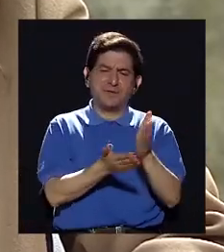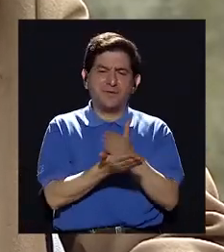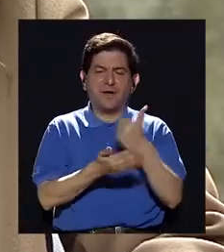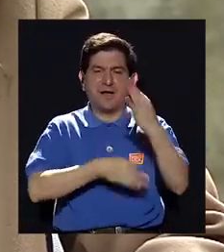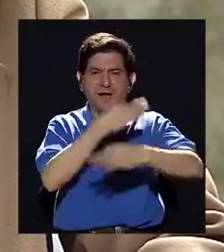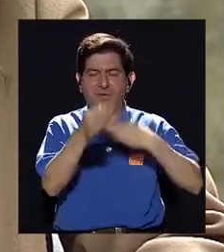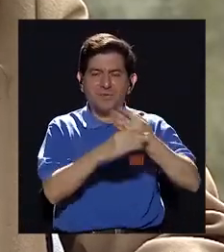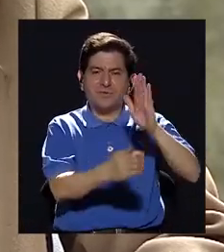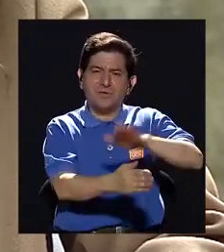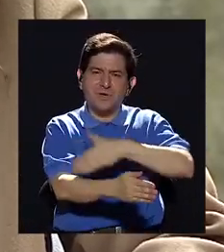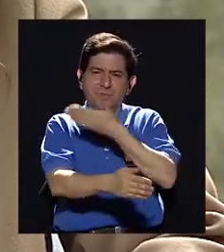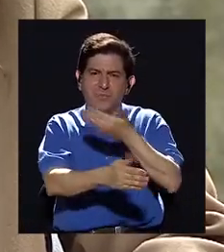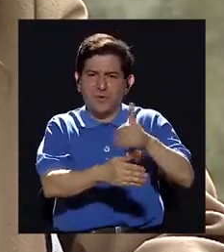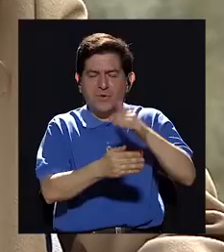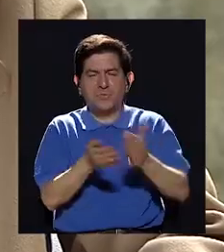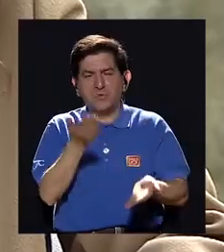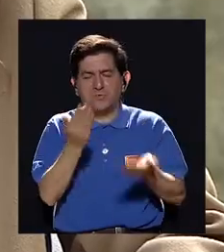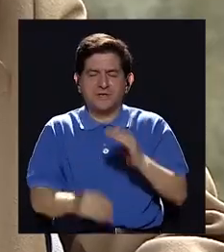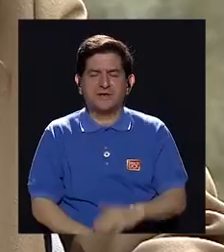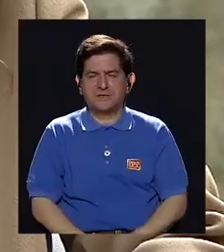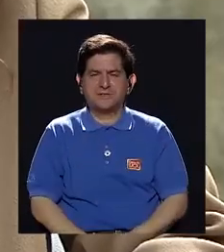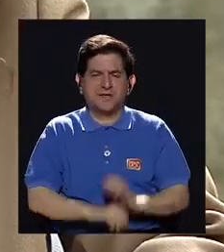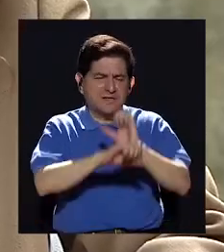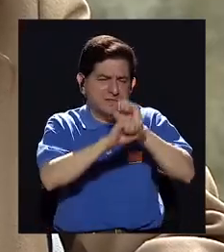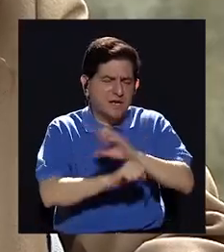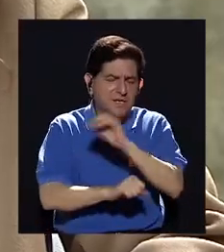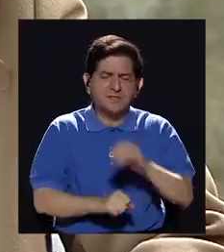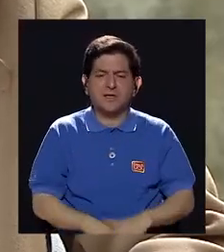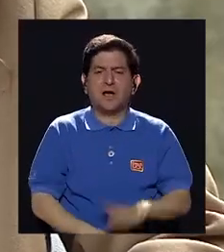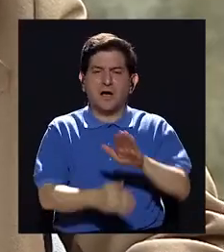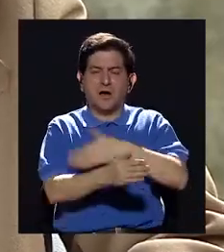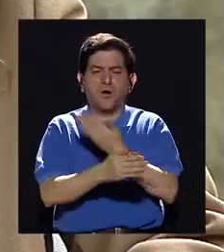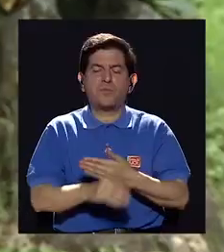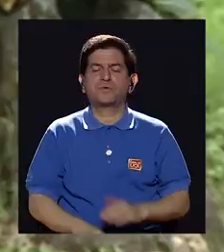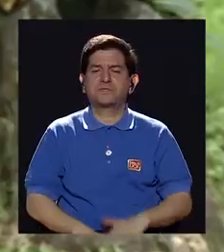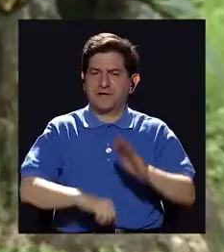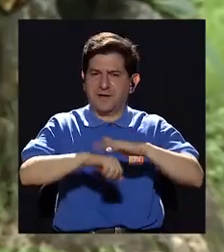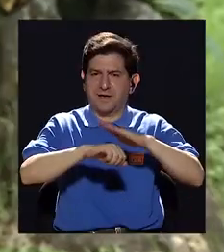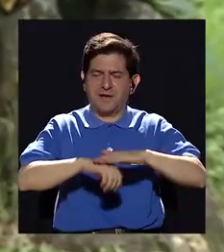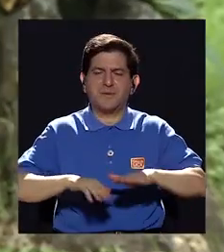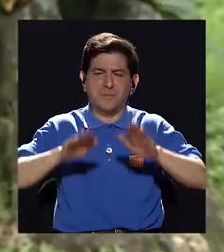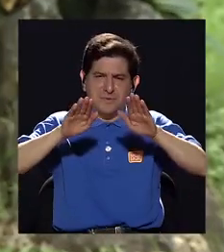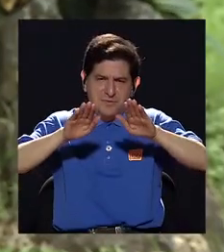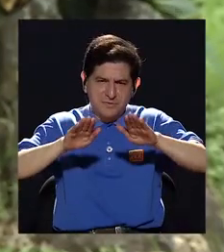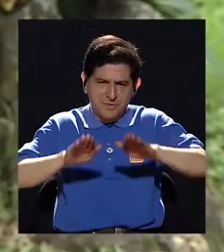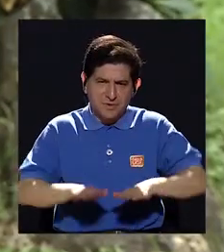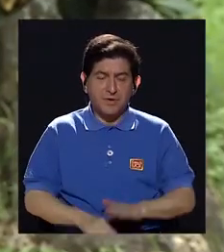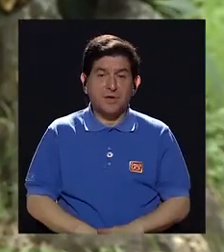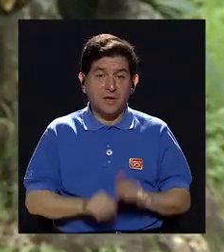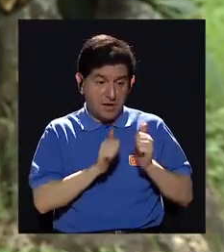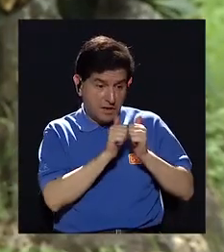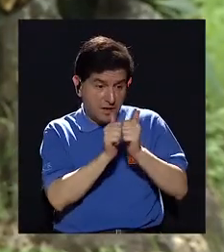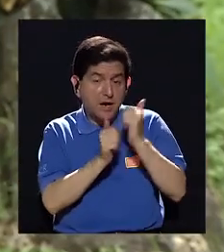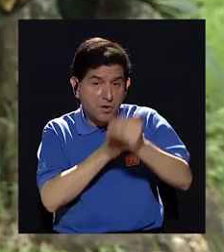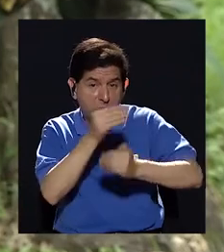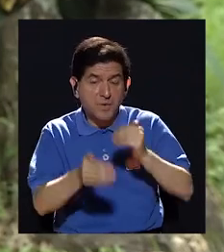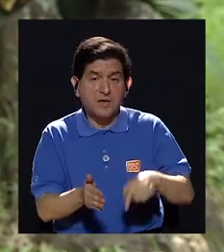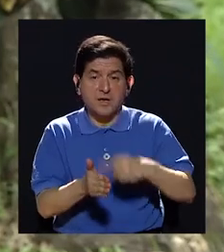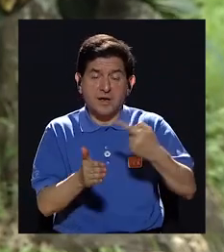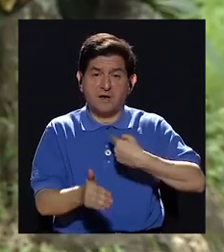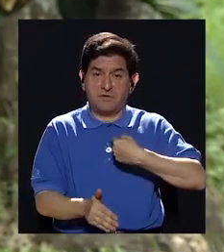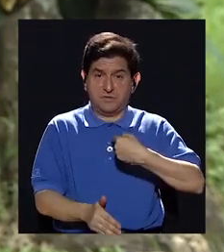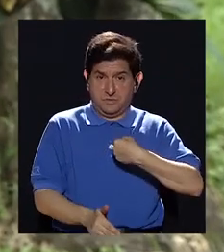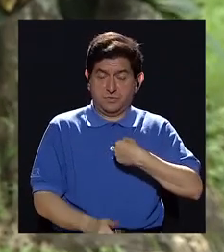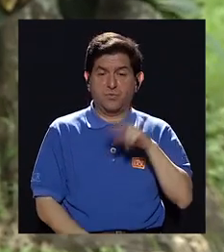algún tipo de música clásica o música para relajarnos. Y ese acompañamiento del que usted habla, a uno en